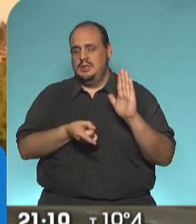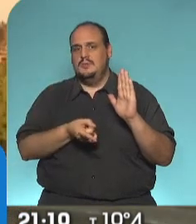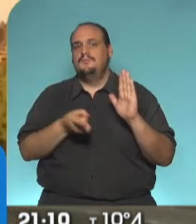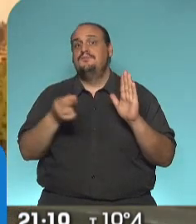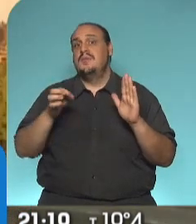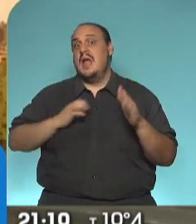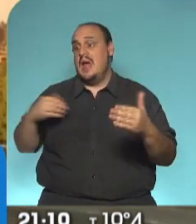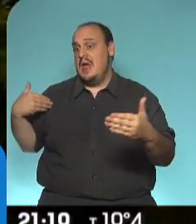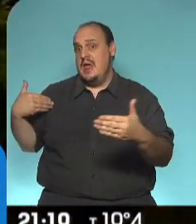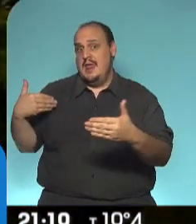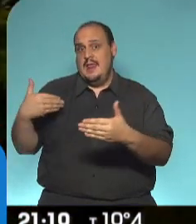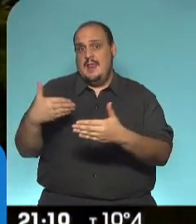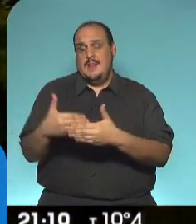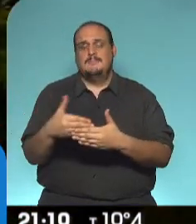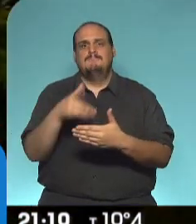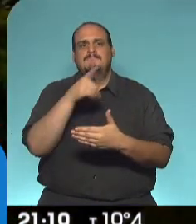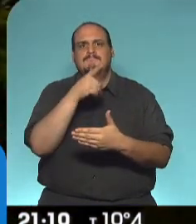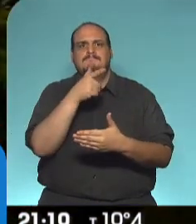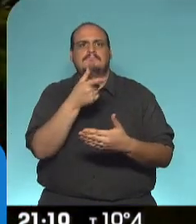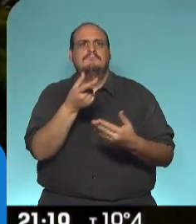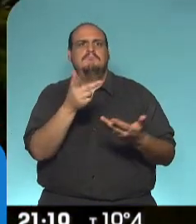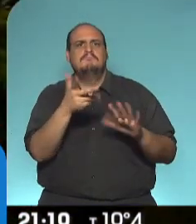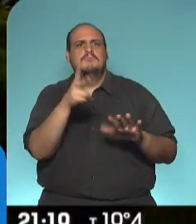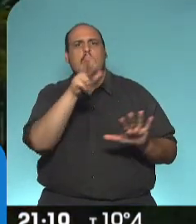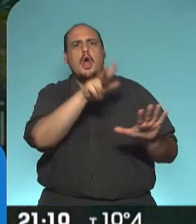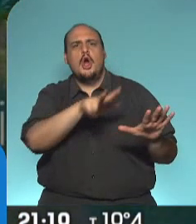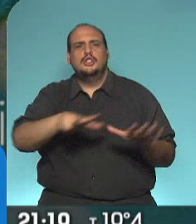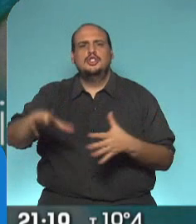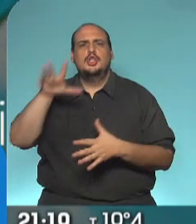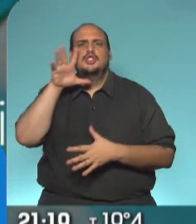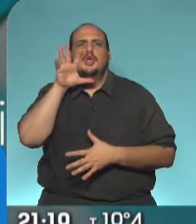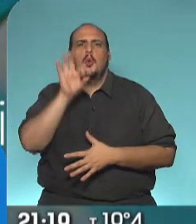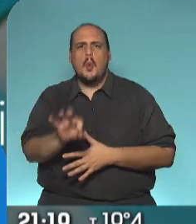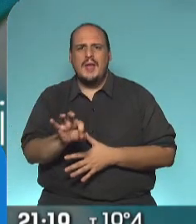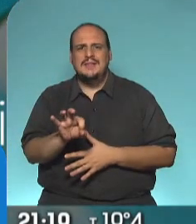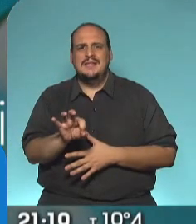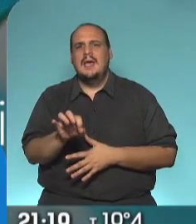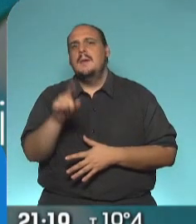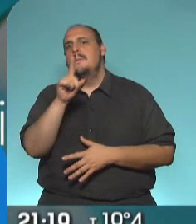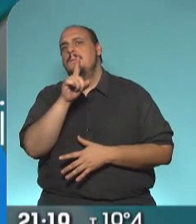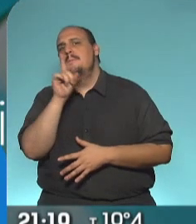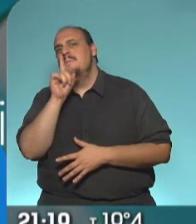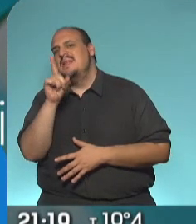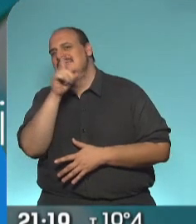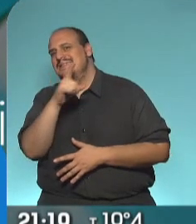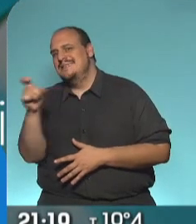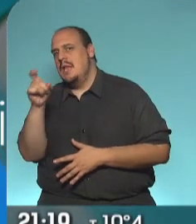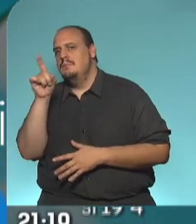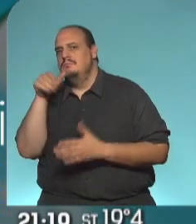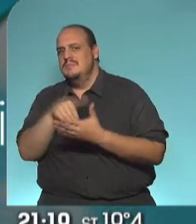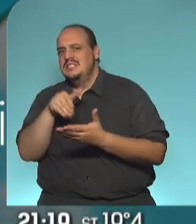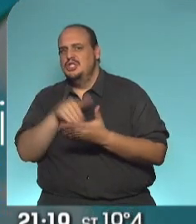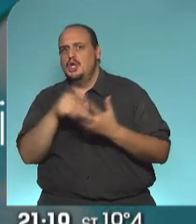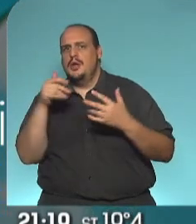fin de año se traduce en la pérdida de entre 850 y 1100 millones de viajes a nivel global